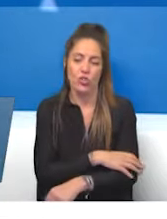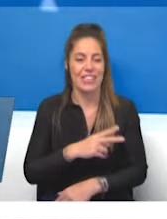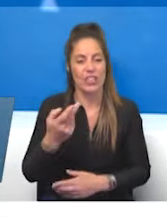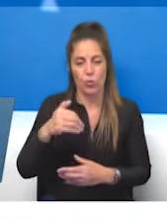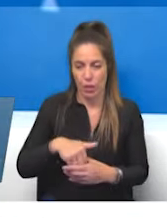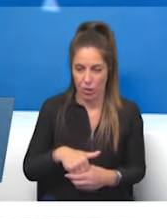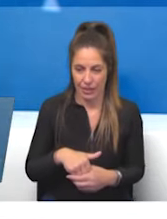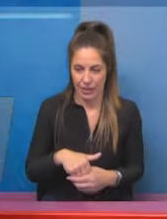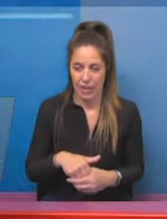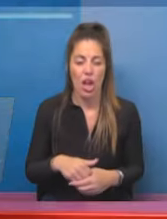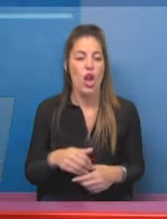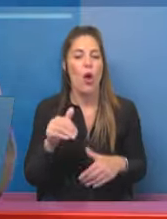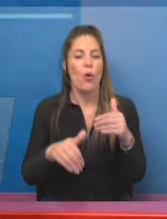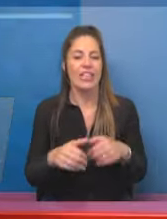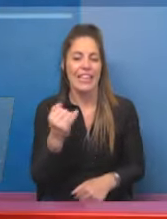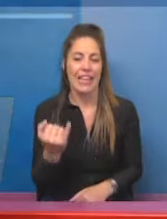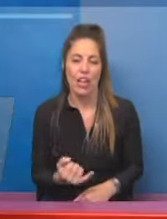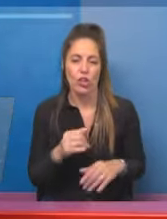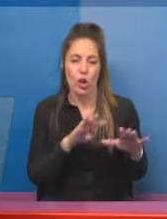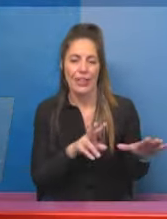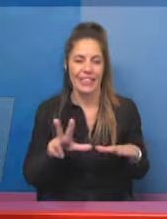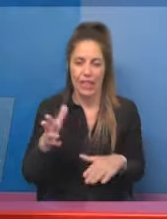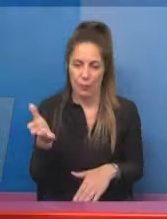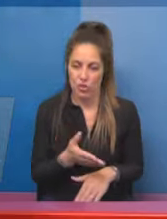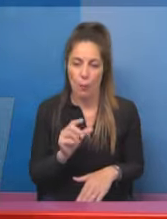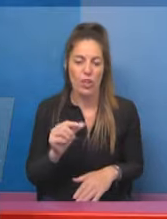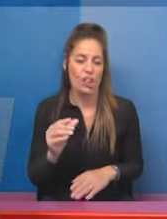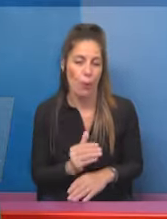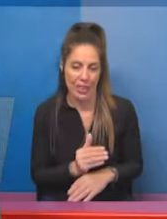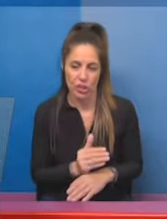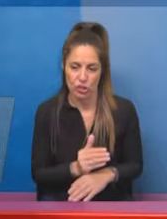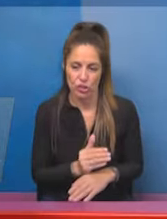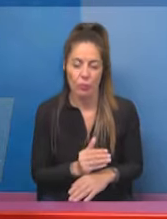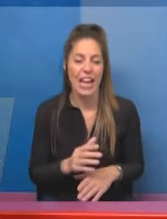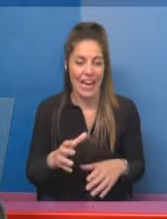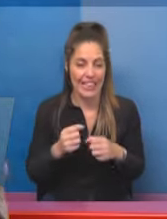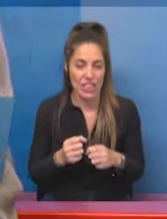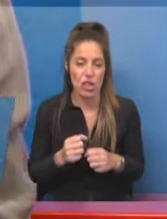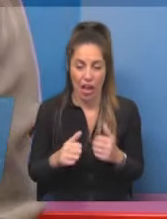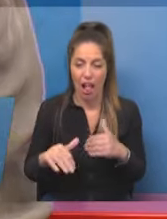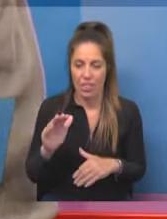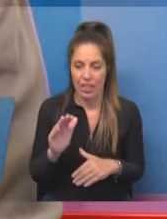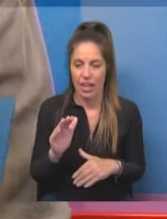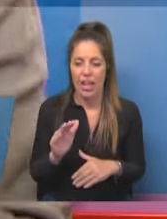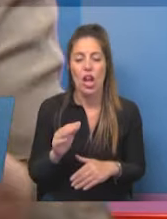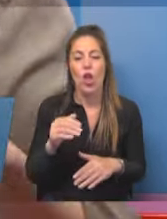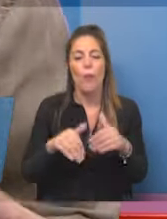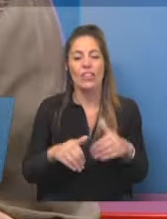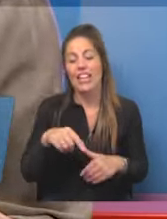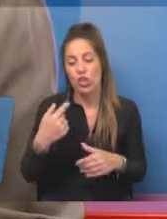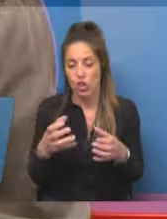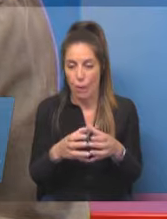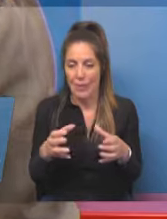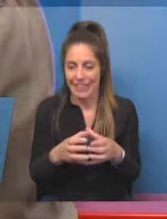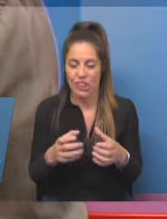vuelta Los votantes de delgado un 93 un poquito menos pero una retención muy alta los votantes de los demás